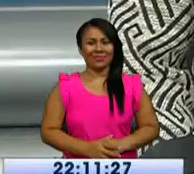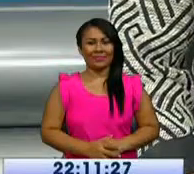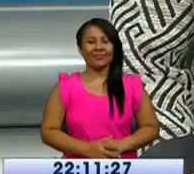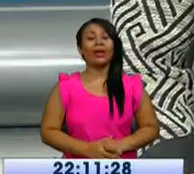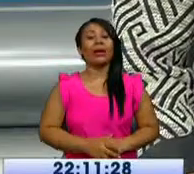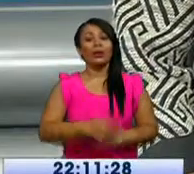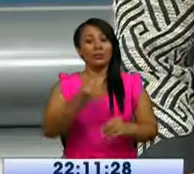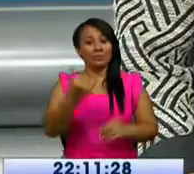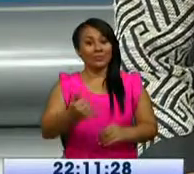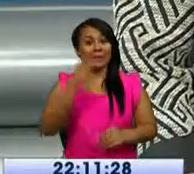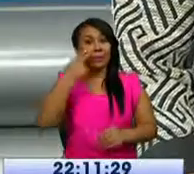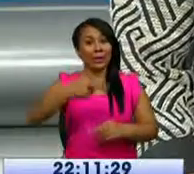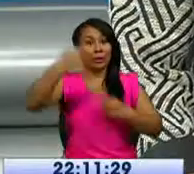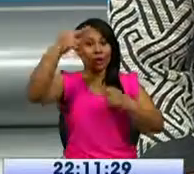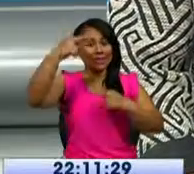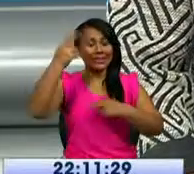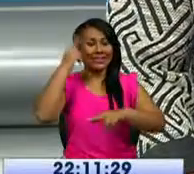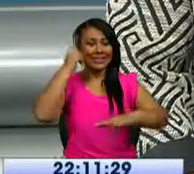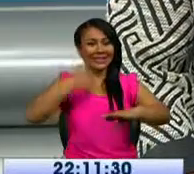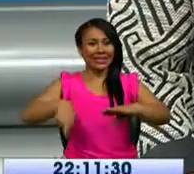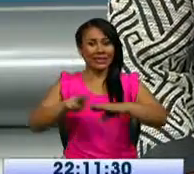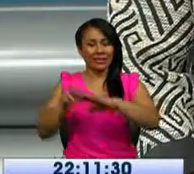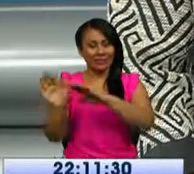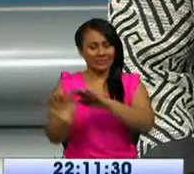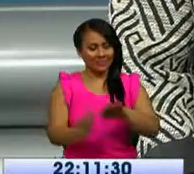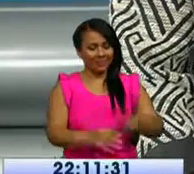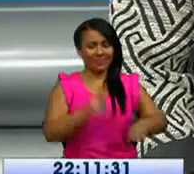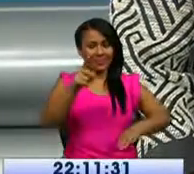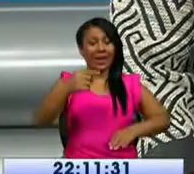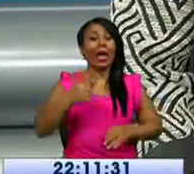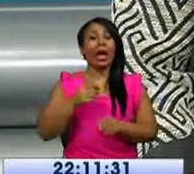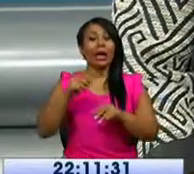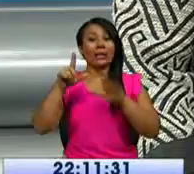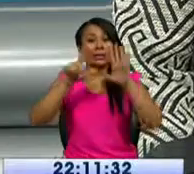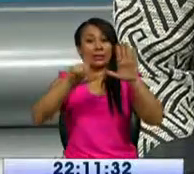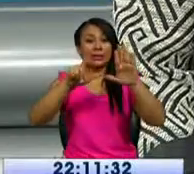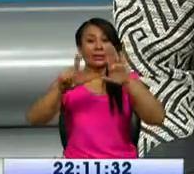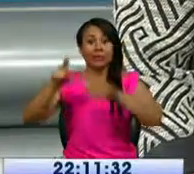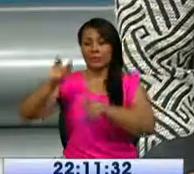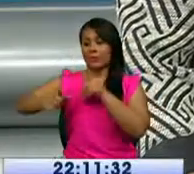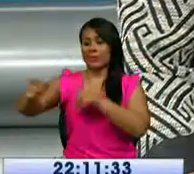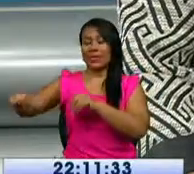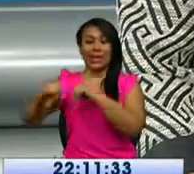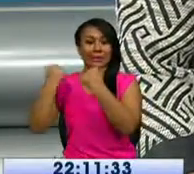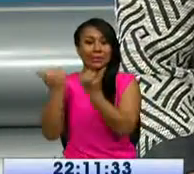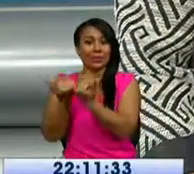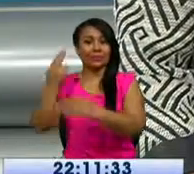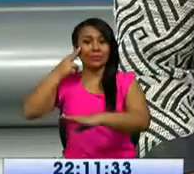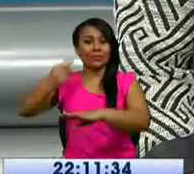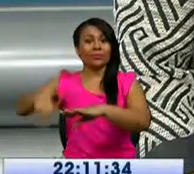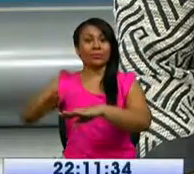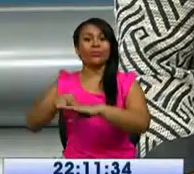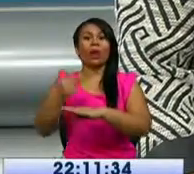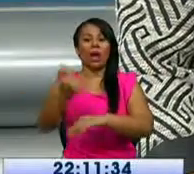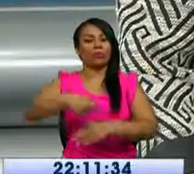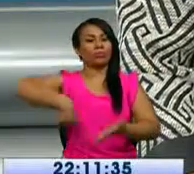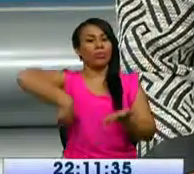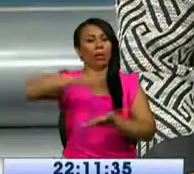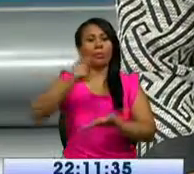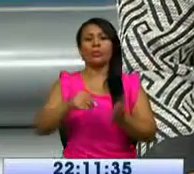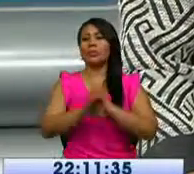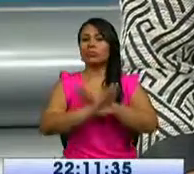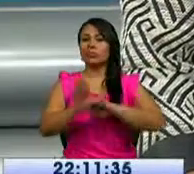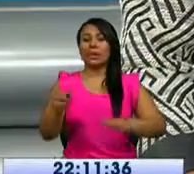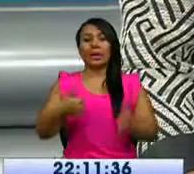De regreso al ámbito nacional, con 77 votos a favor, el Pleno de la Asamblea Nacional aprobó la Ley de Identidad y Datos Públicos.